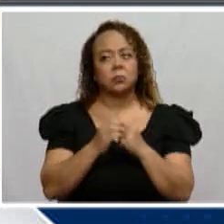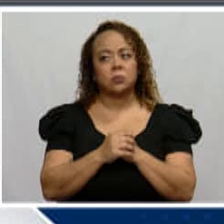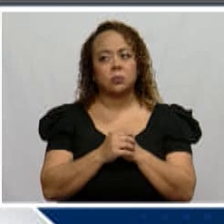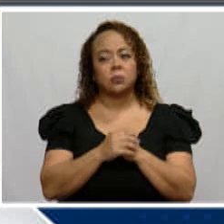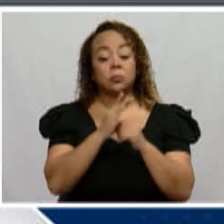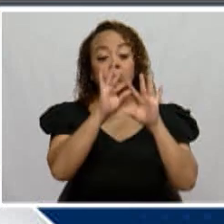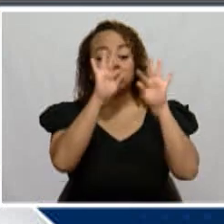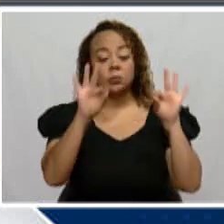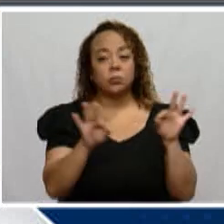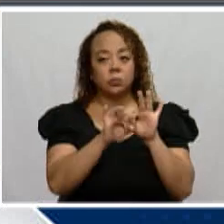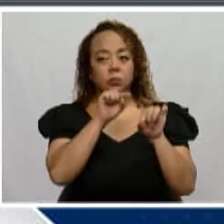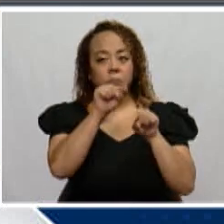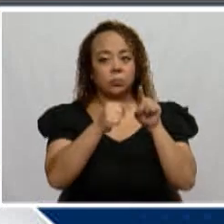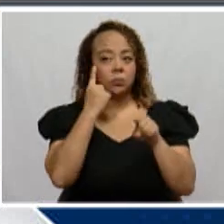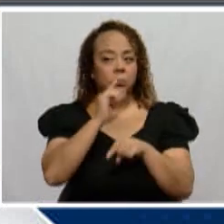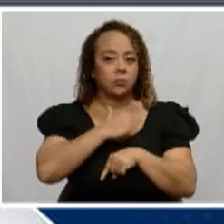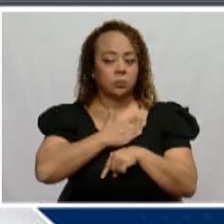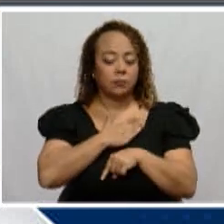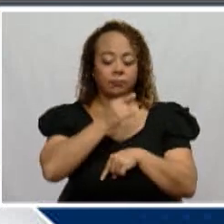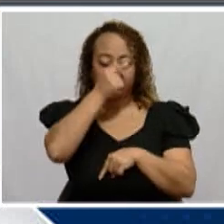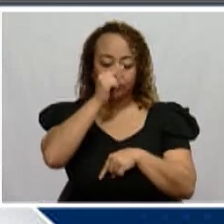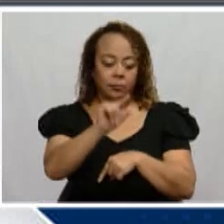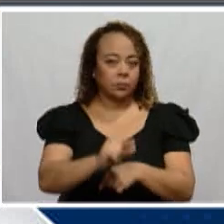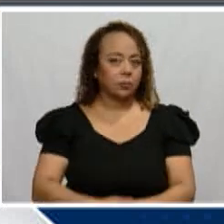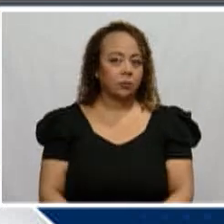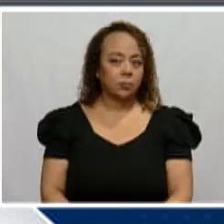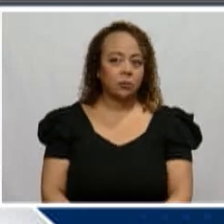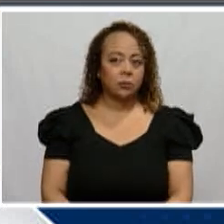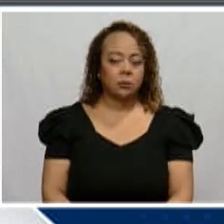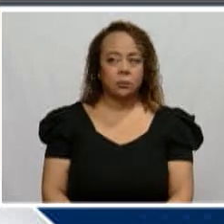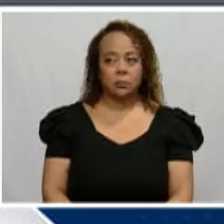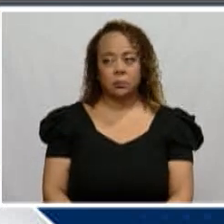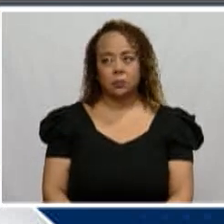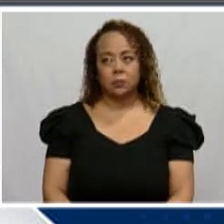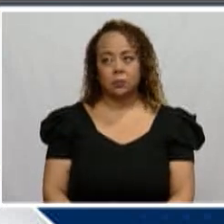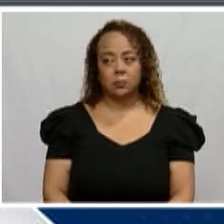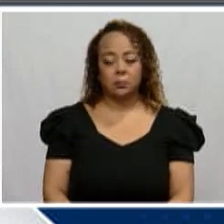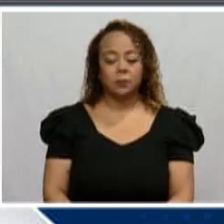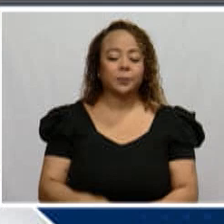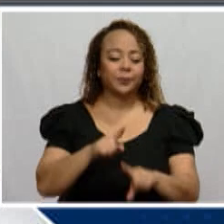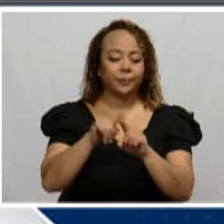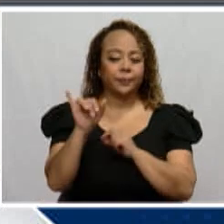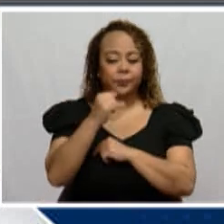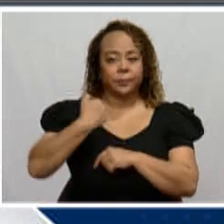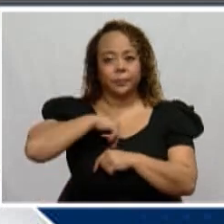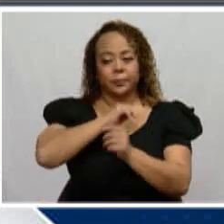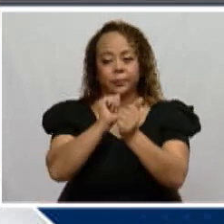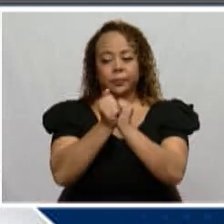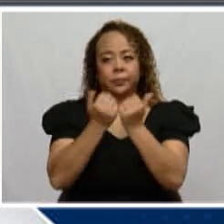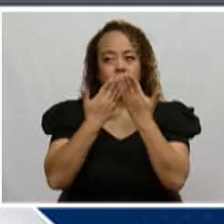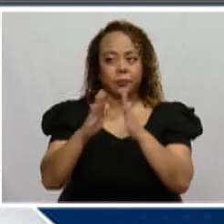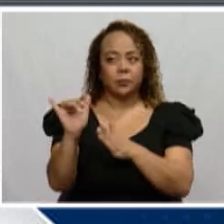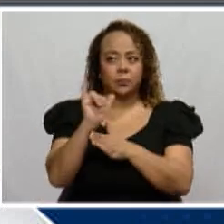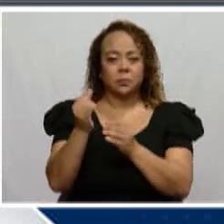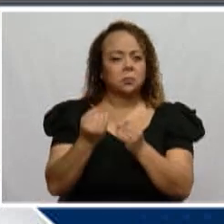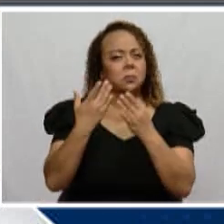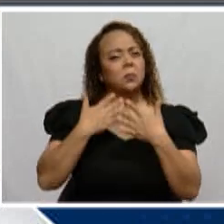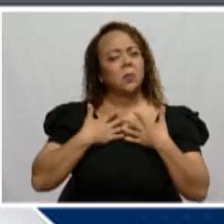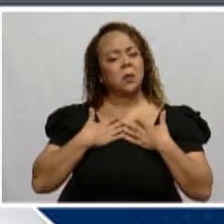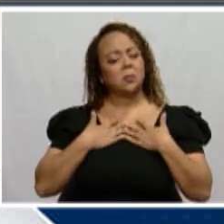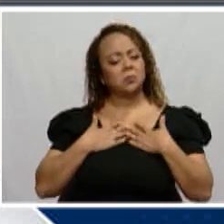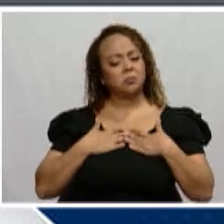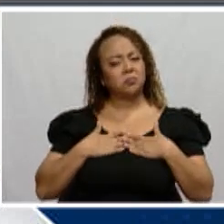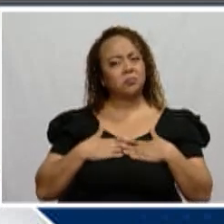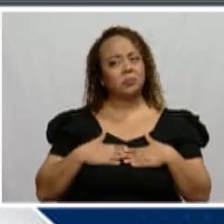o la figura cuestionada para mí sigue siendo Grecia o sea lo de Grecia es lo que pasa es que como estamos en torno de como que hay muchos que se lo toman muy